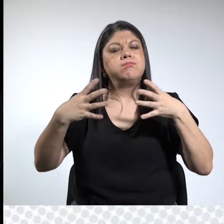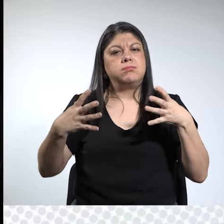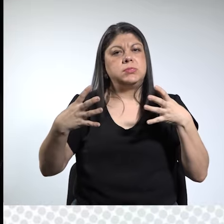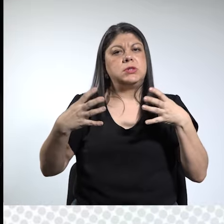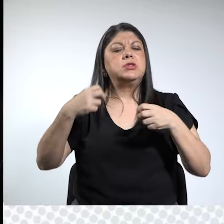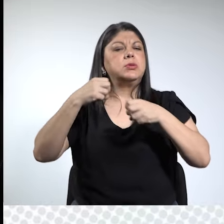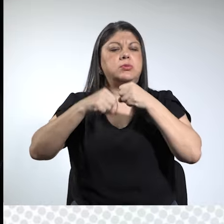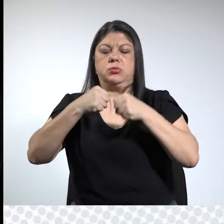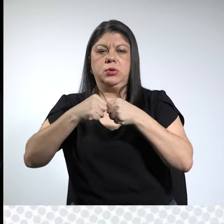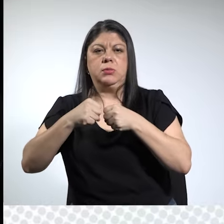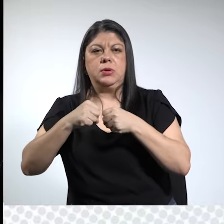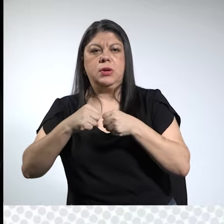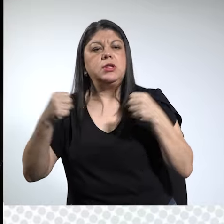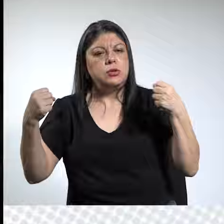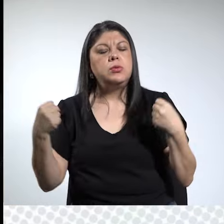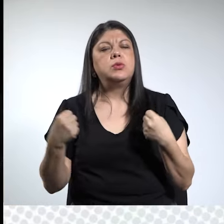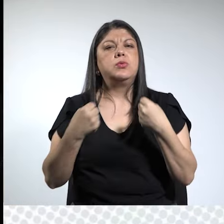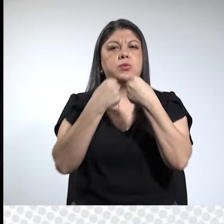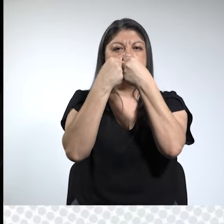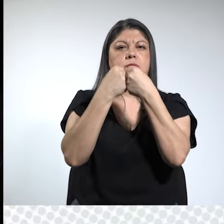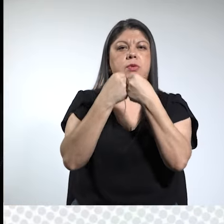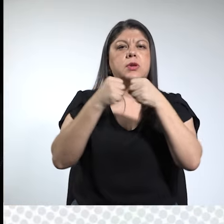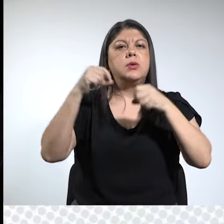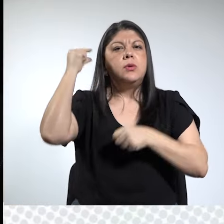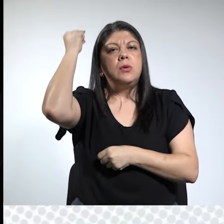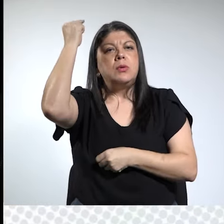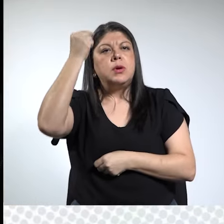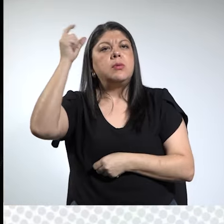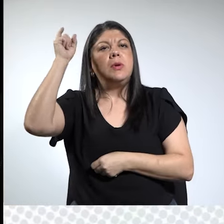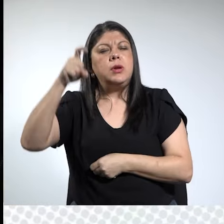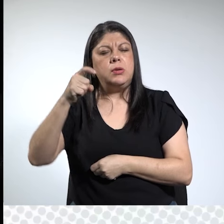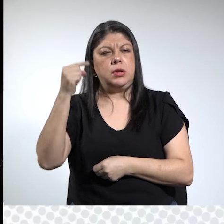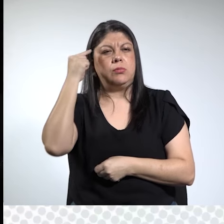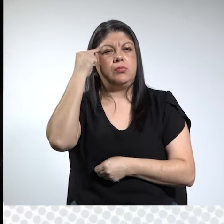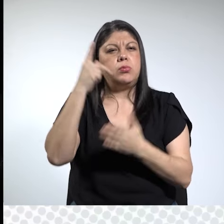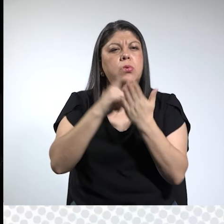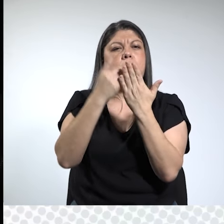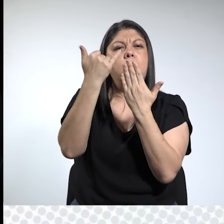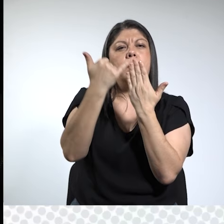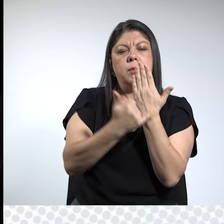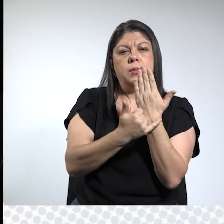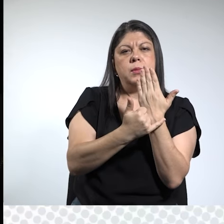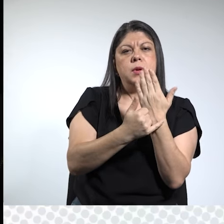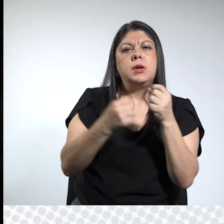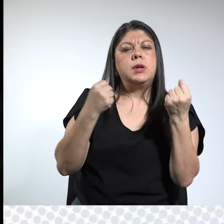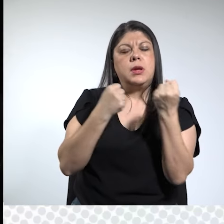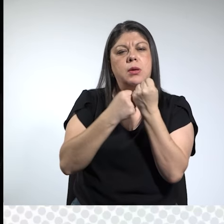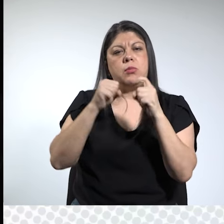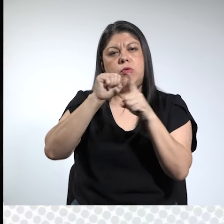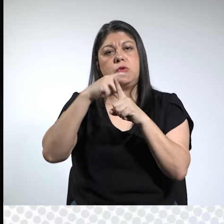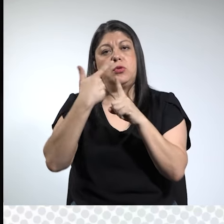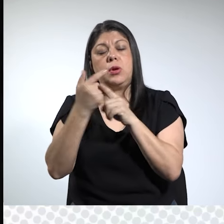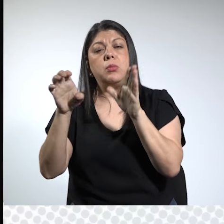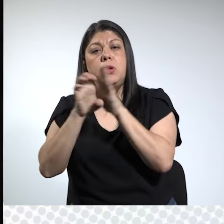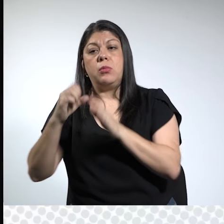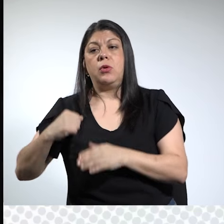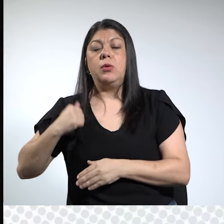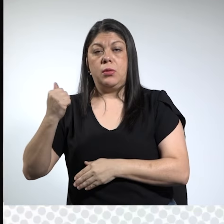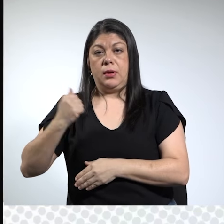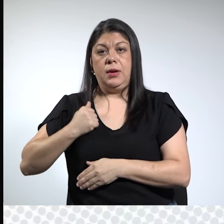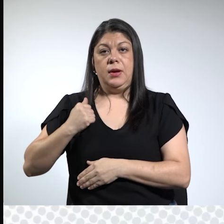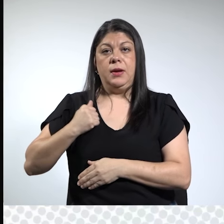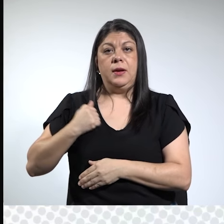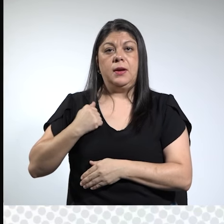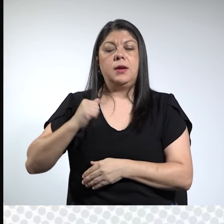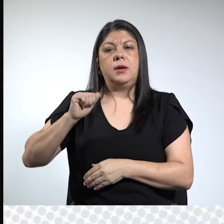no es un problema, perdón, es un reto que el Estado tiene que tomar con programas de apoyo social. Canadá, por ejemplo, una